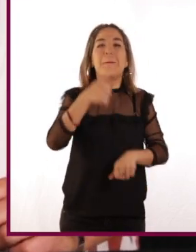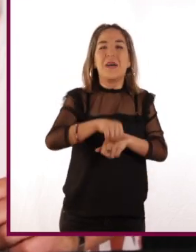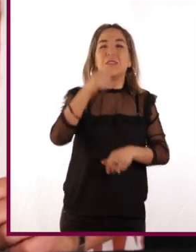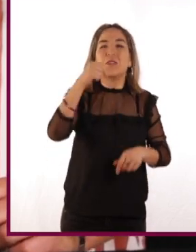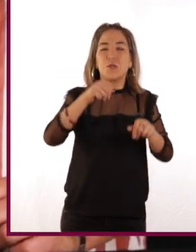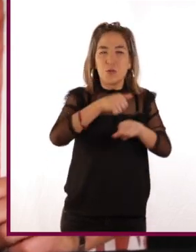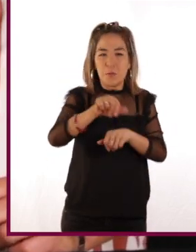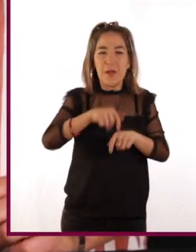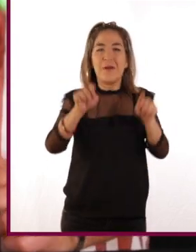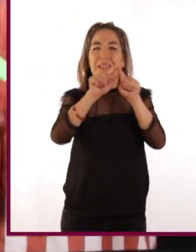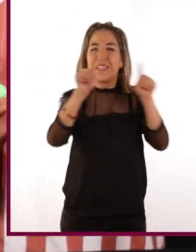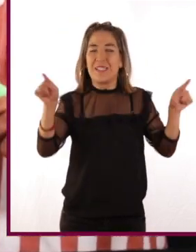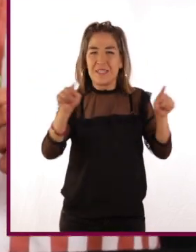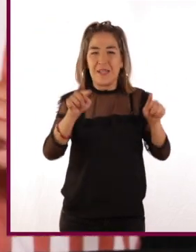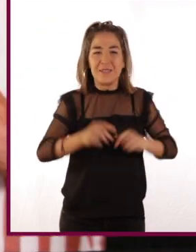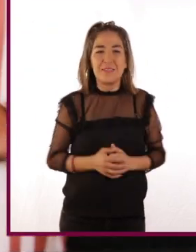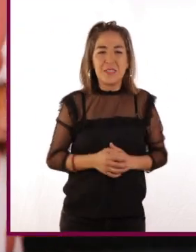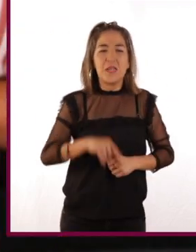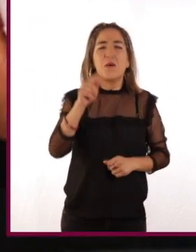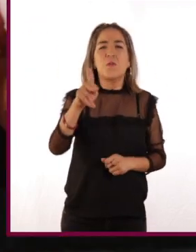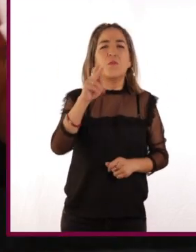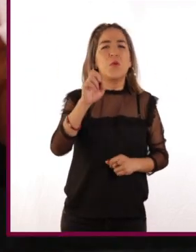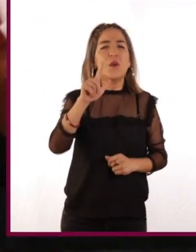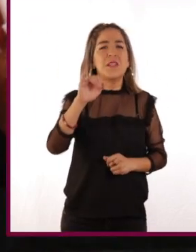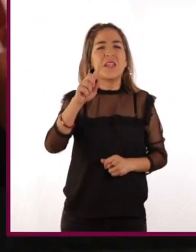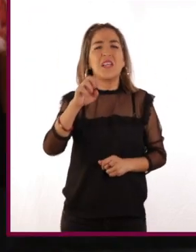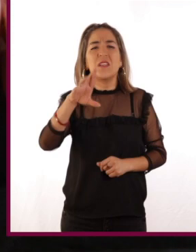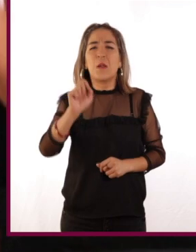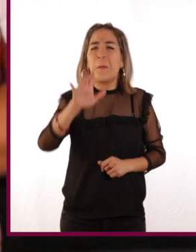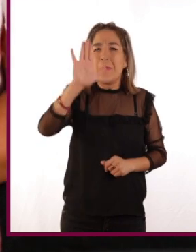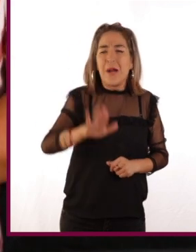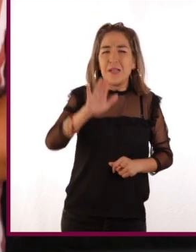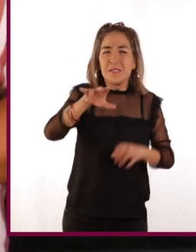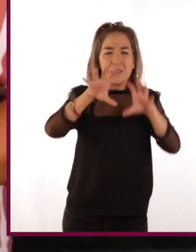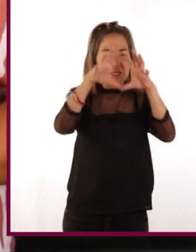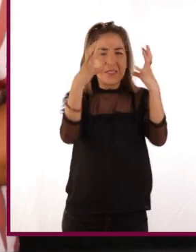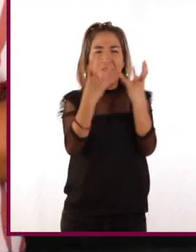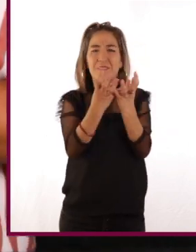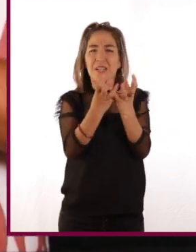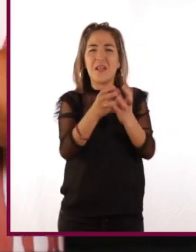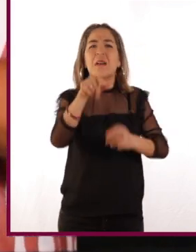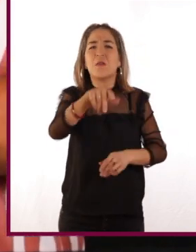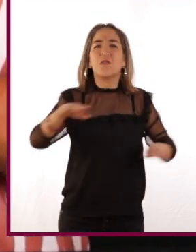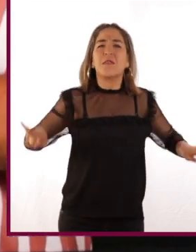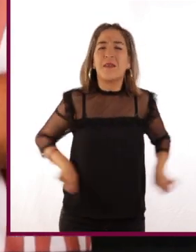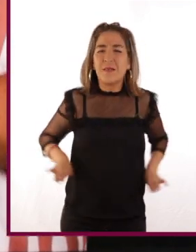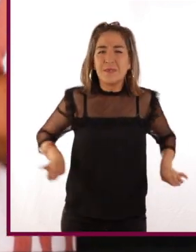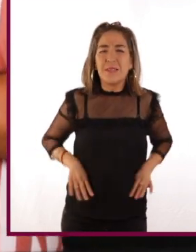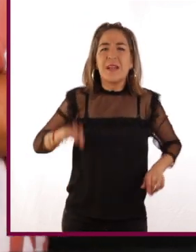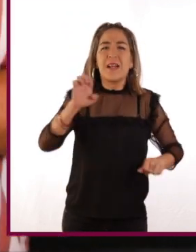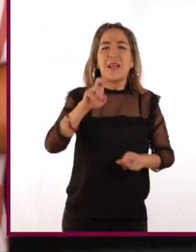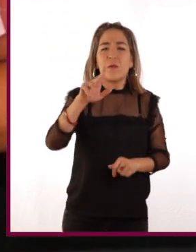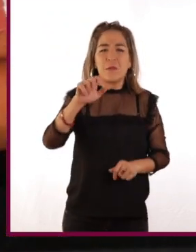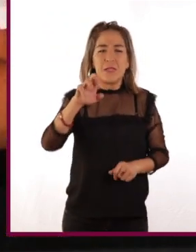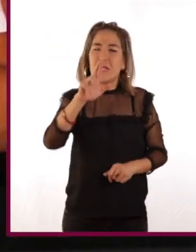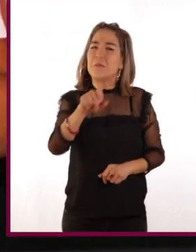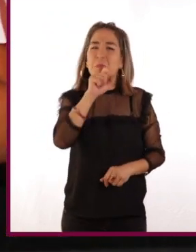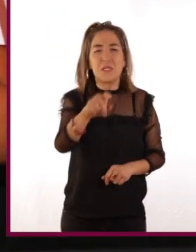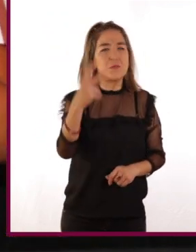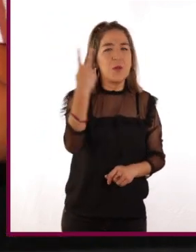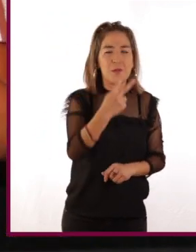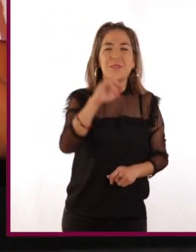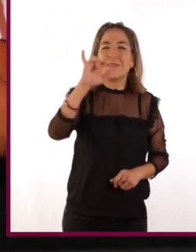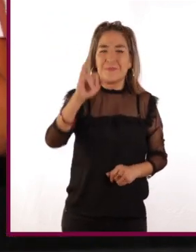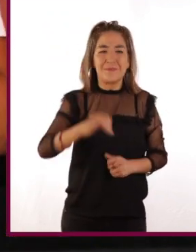aristas más el número de vértices. Pero si los poliedros se parecen a la esfera, entonces también la característica de Euler de la esfera